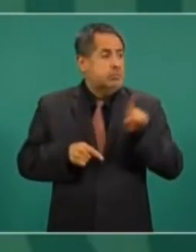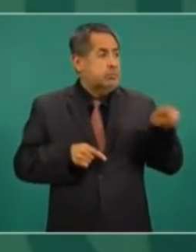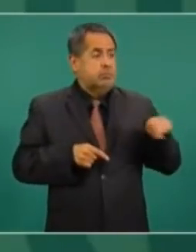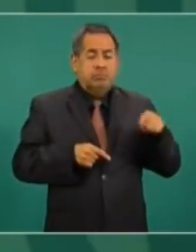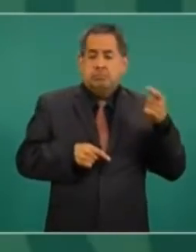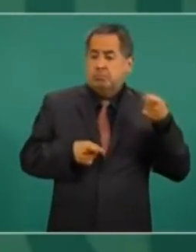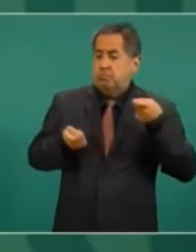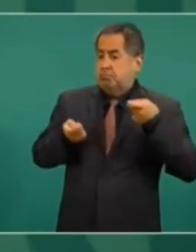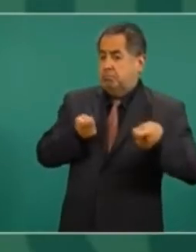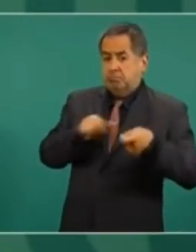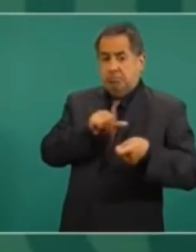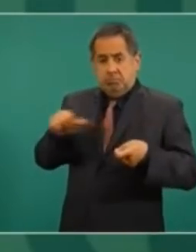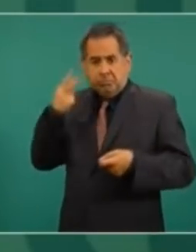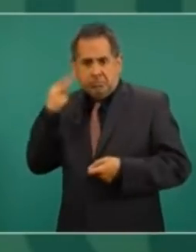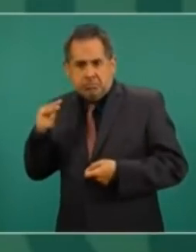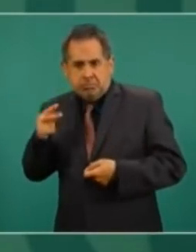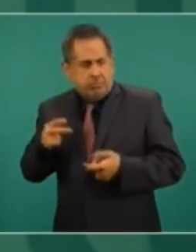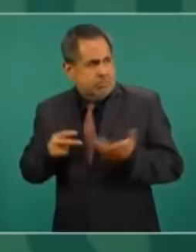dependencias mexicanas,